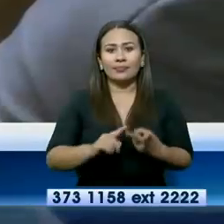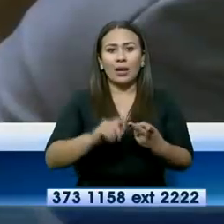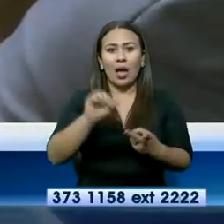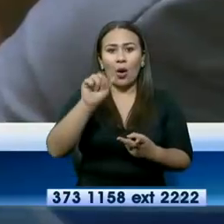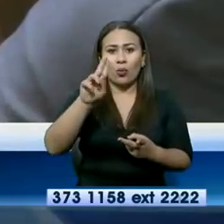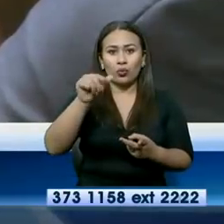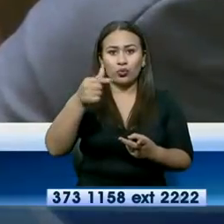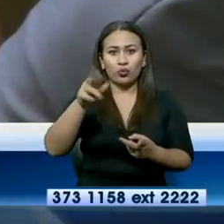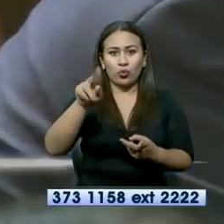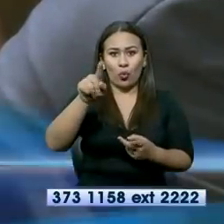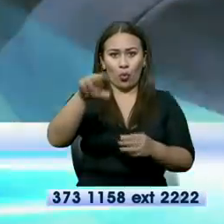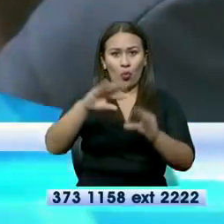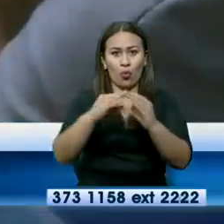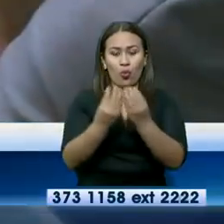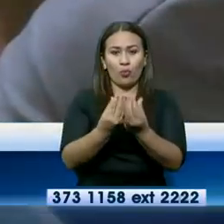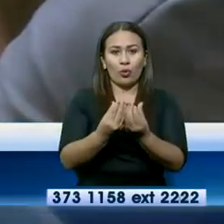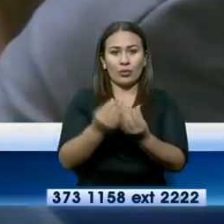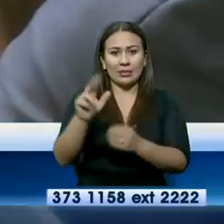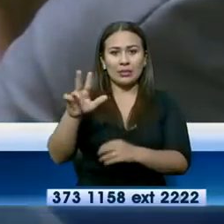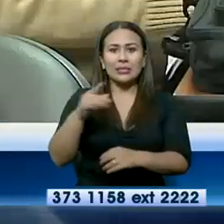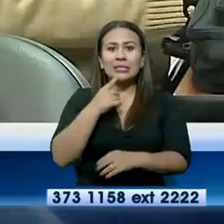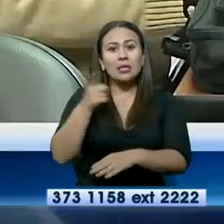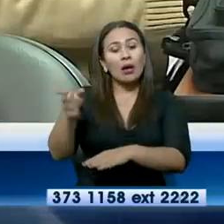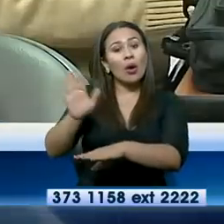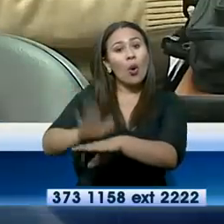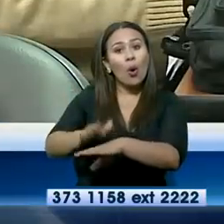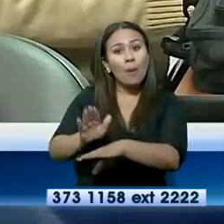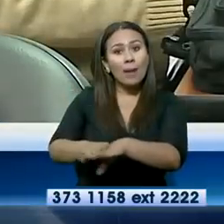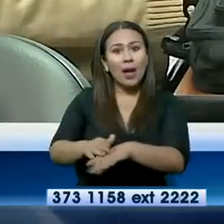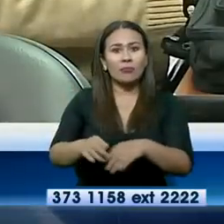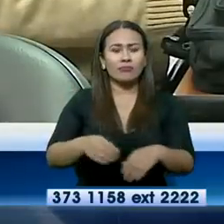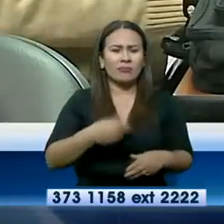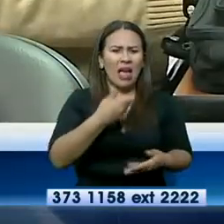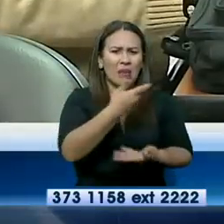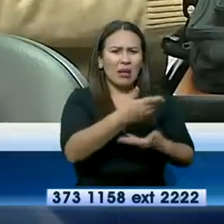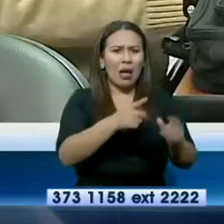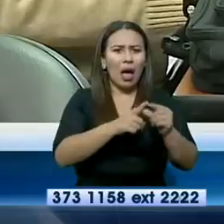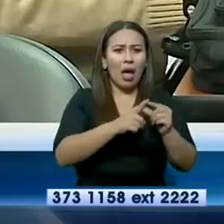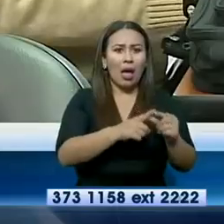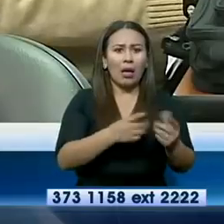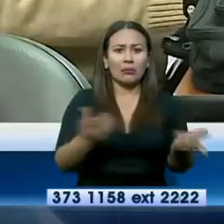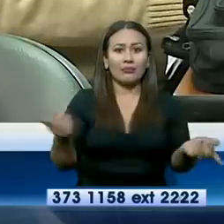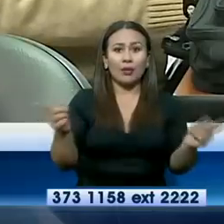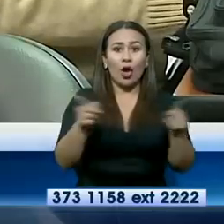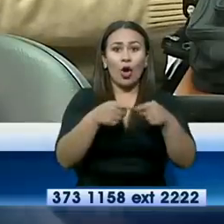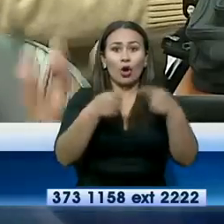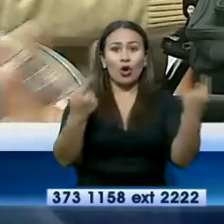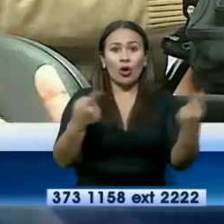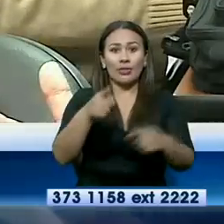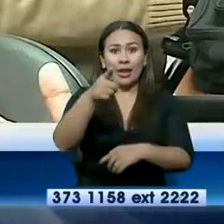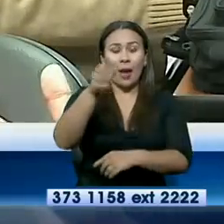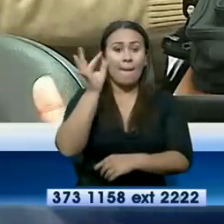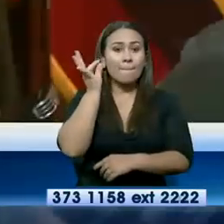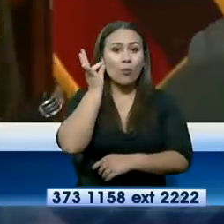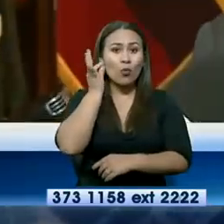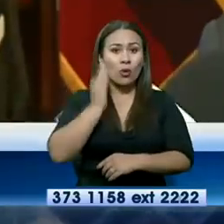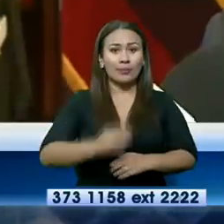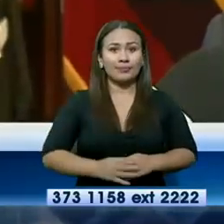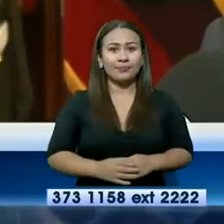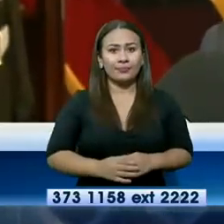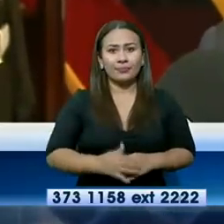del ala correísta, al que se lo responsabiliza de haber agredido verbalmente a su colega Dayana Pazley en una sesión plenaria. Por